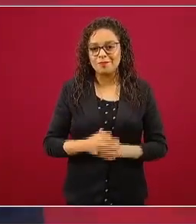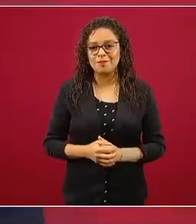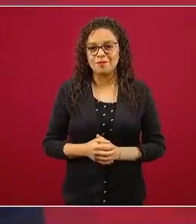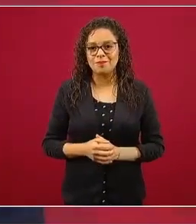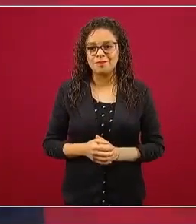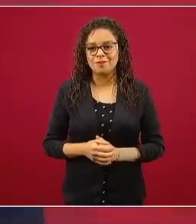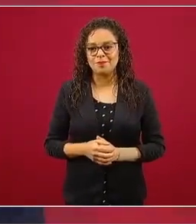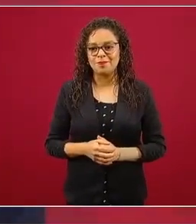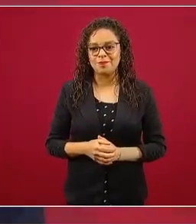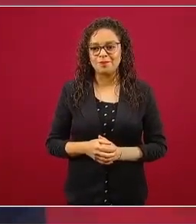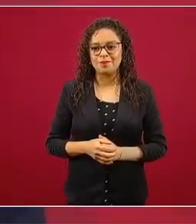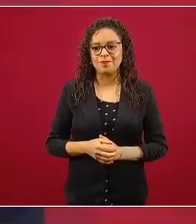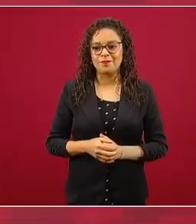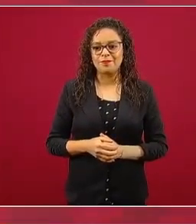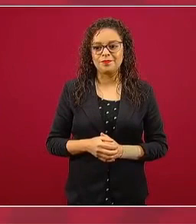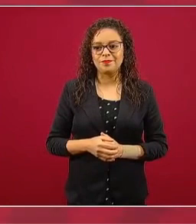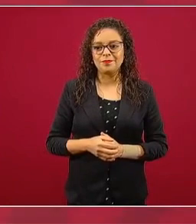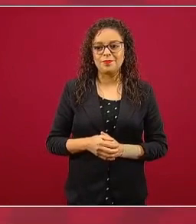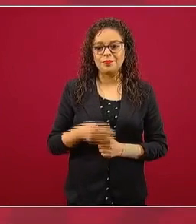pero